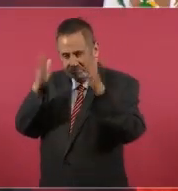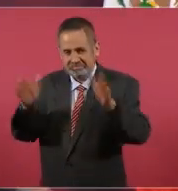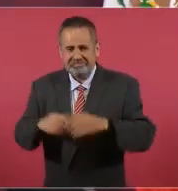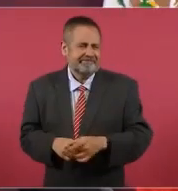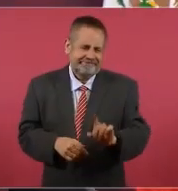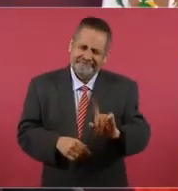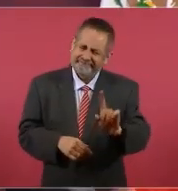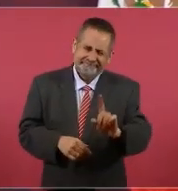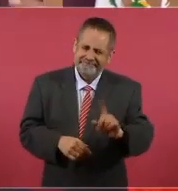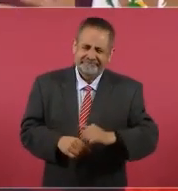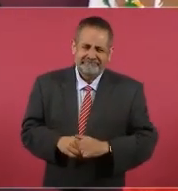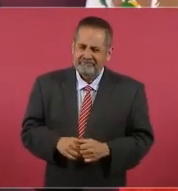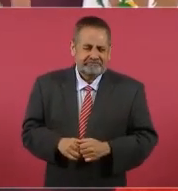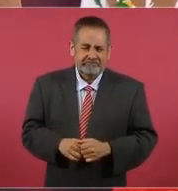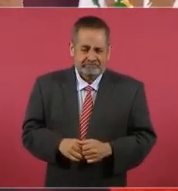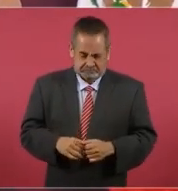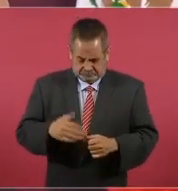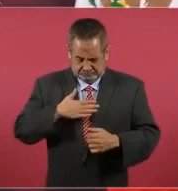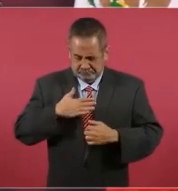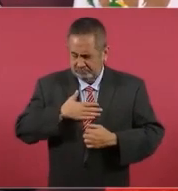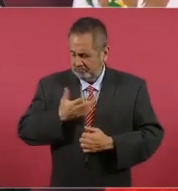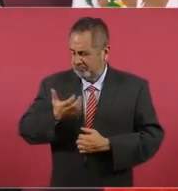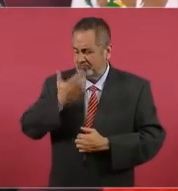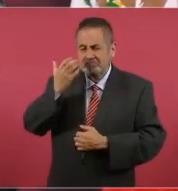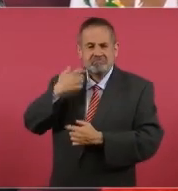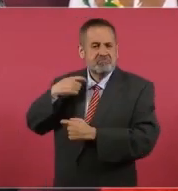que nosotros heredamos